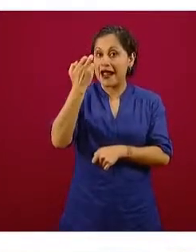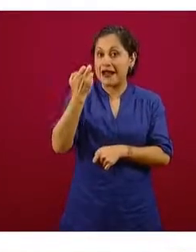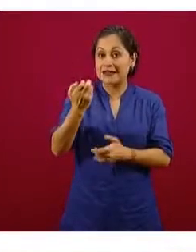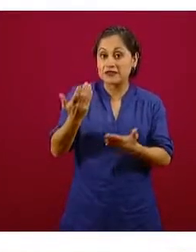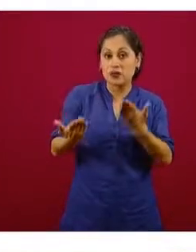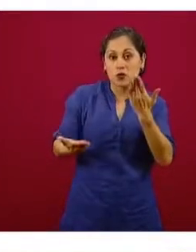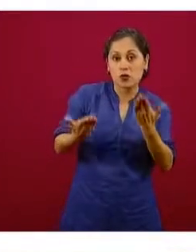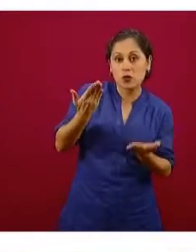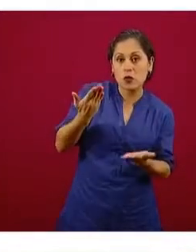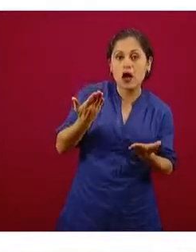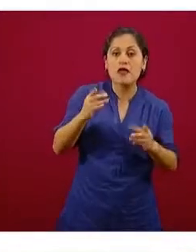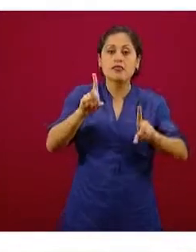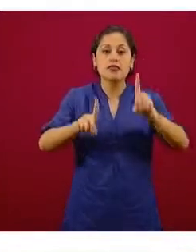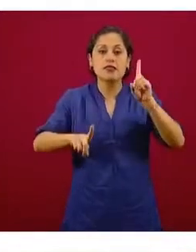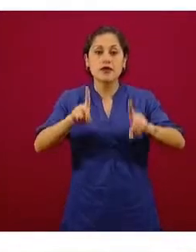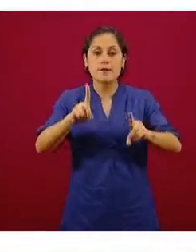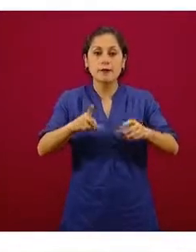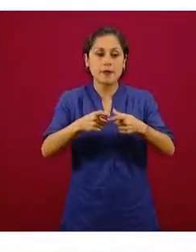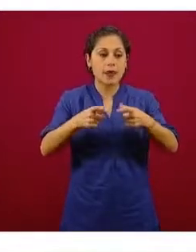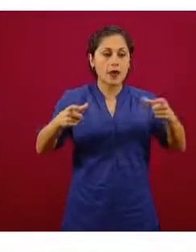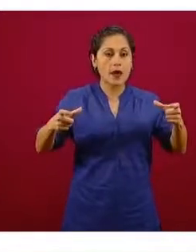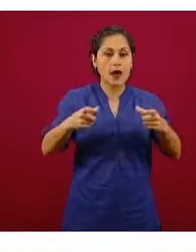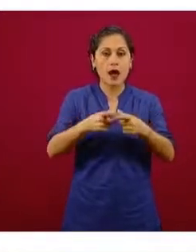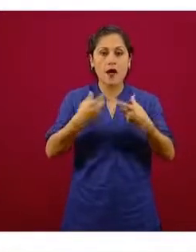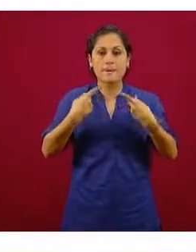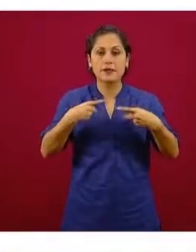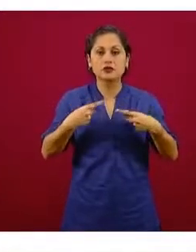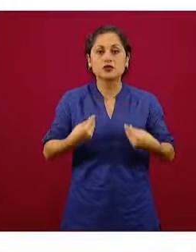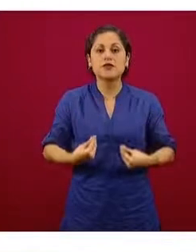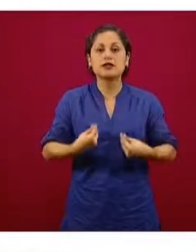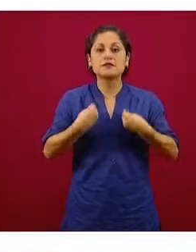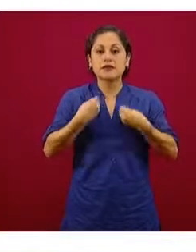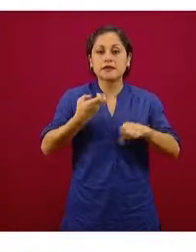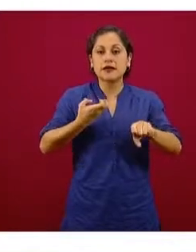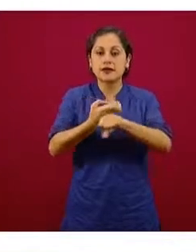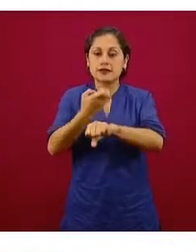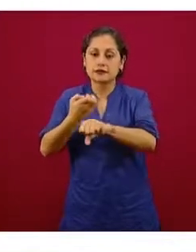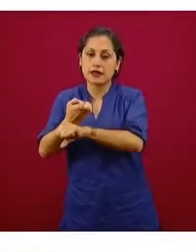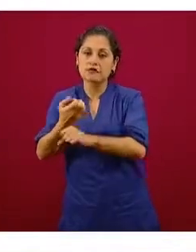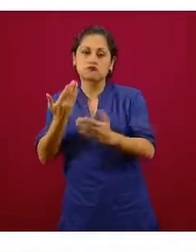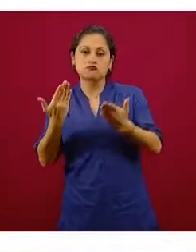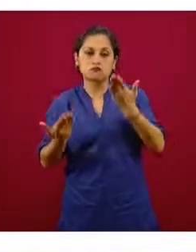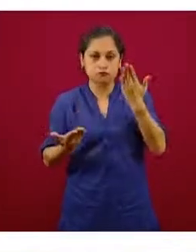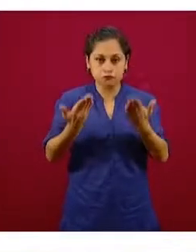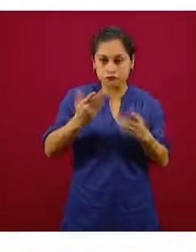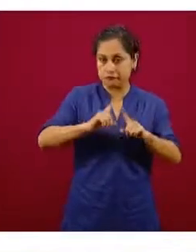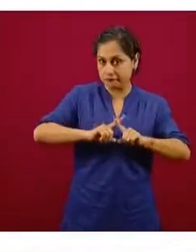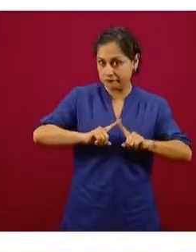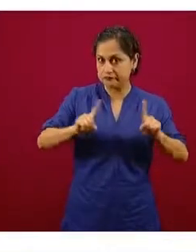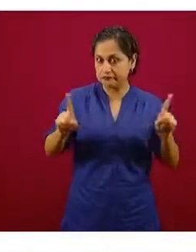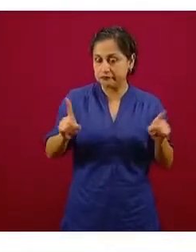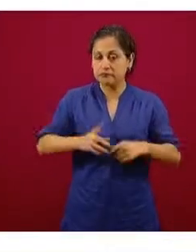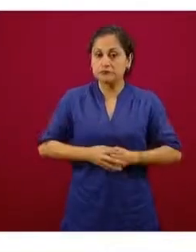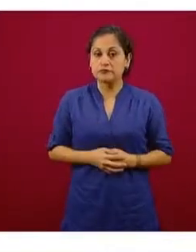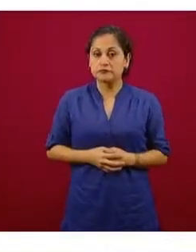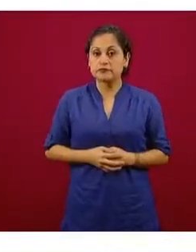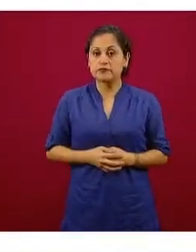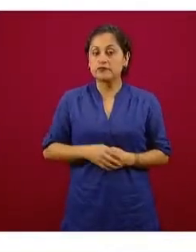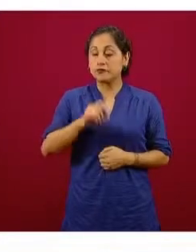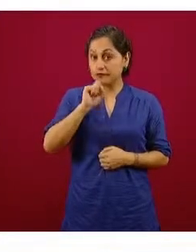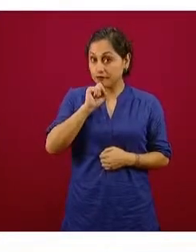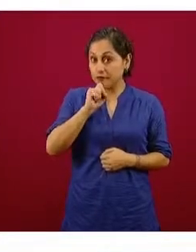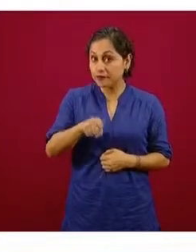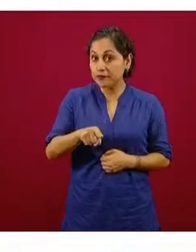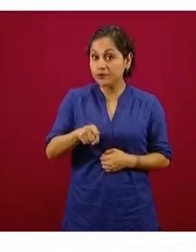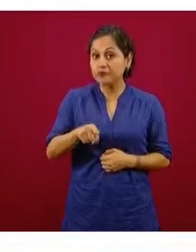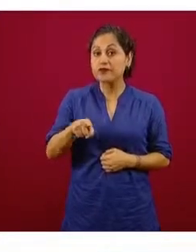base poblacional, por lo tanto nos da una mejor comparación entre las entidades federativas y además estamos viendo la tasa de los